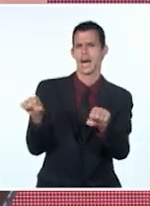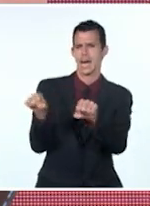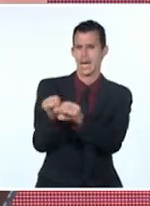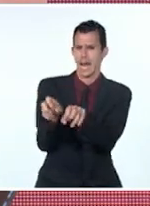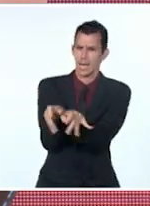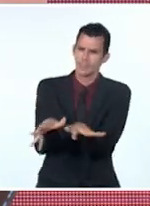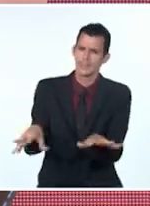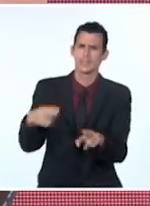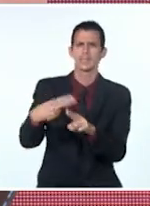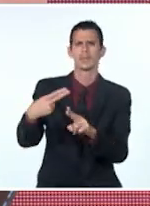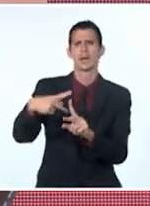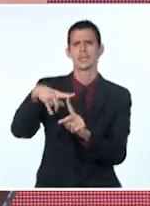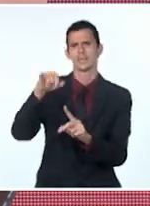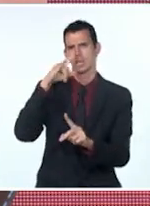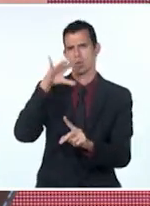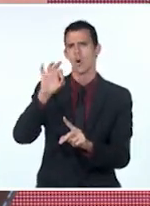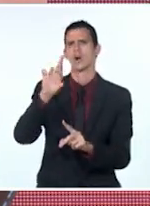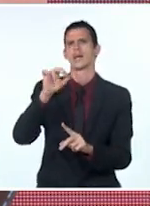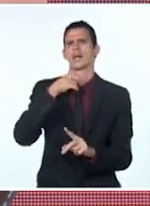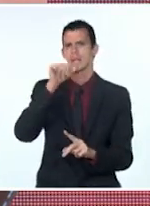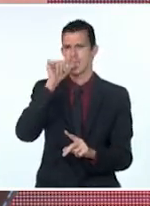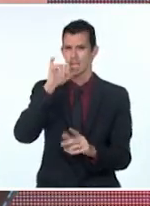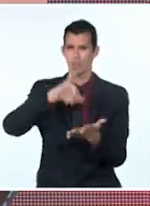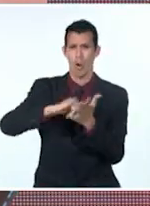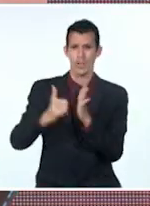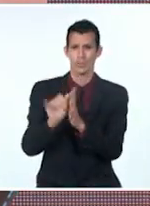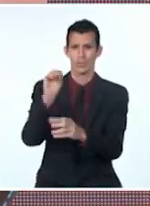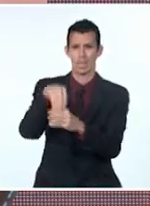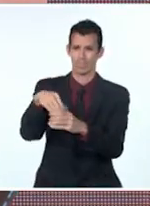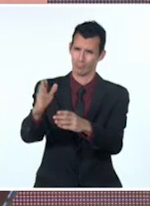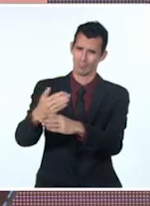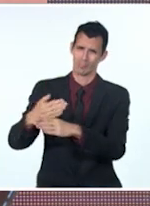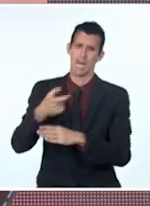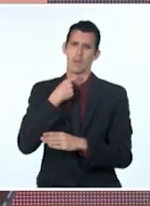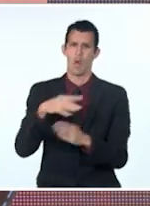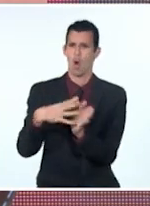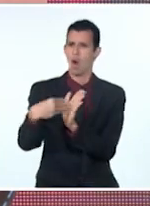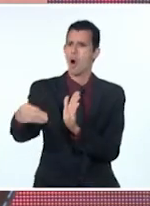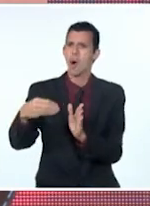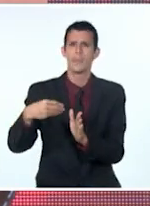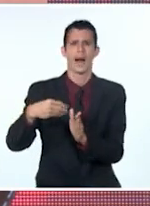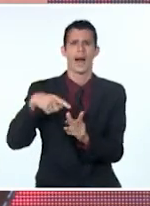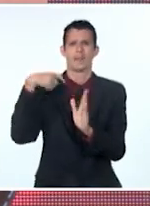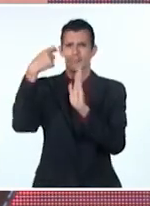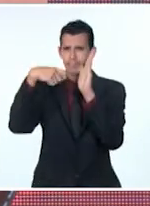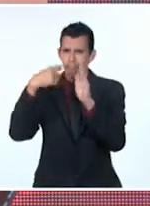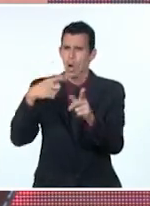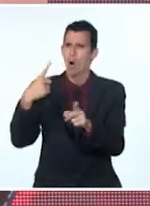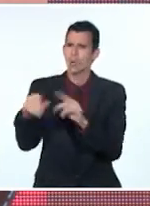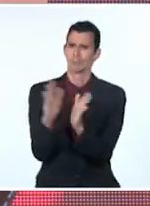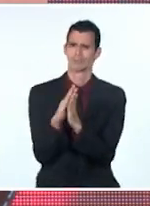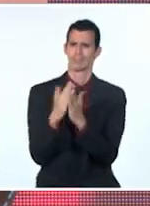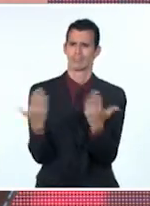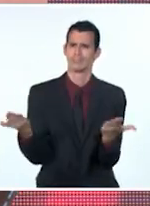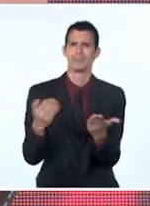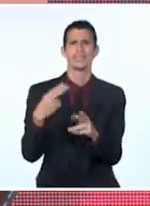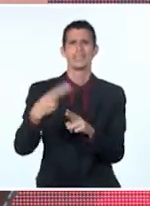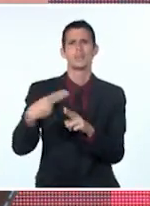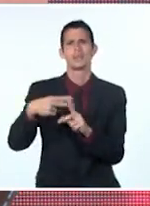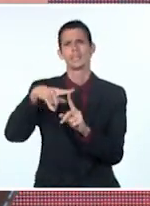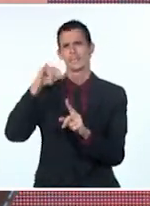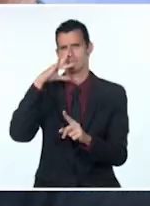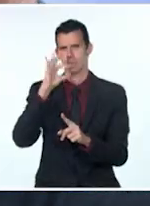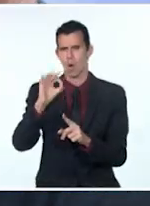EcuRed, Mochila, Reflejos, el desarrollo de videojuegos, la revista Tino y la red de laboratorios para la enseñanza